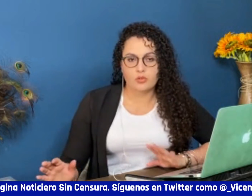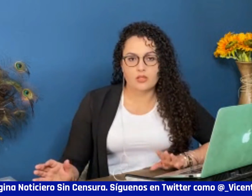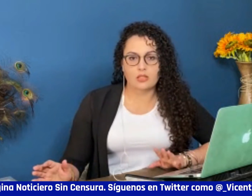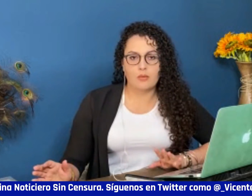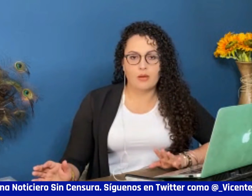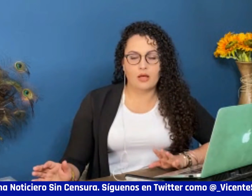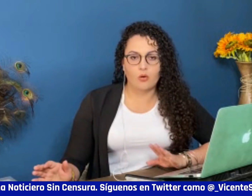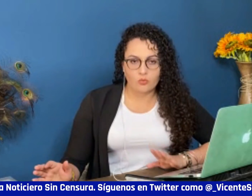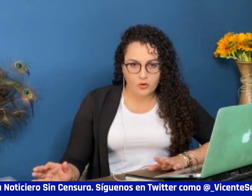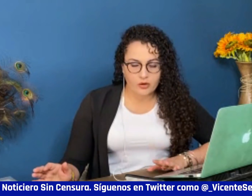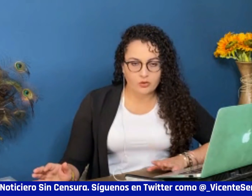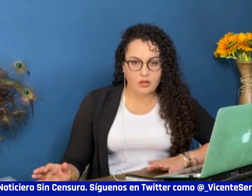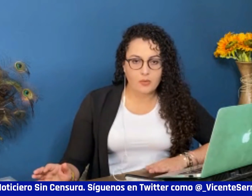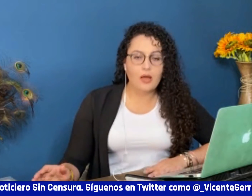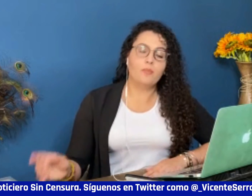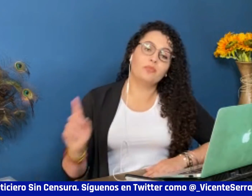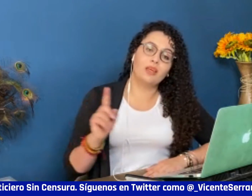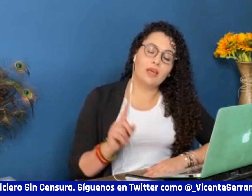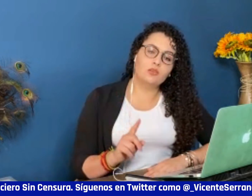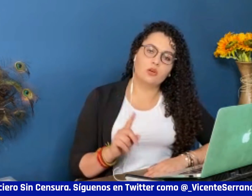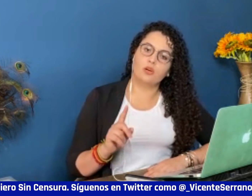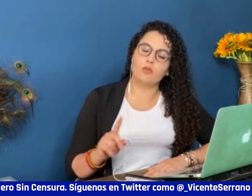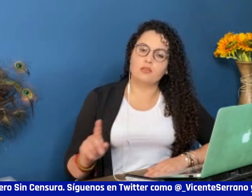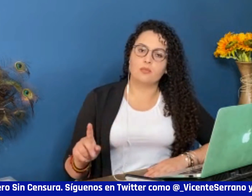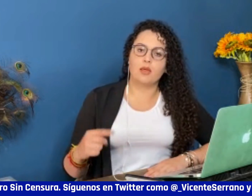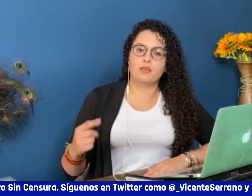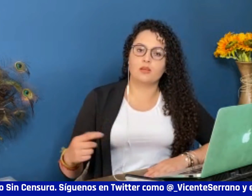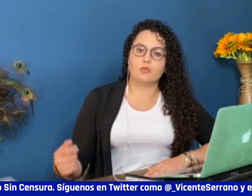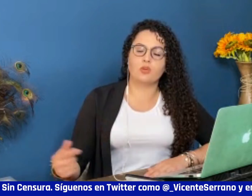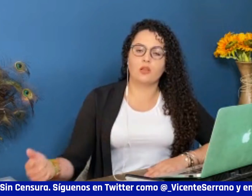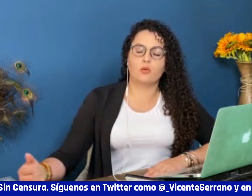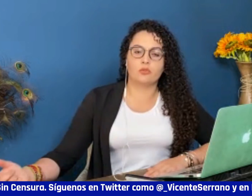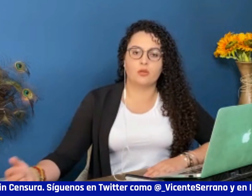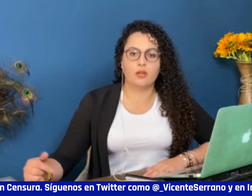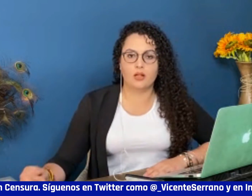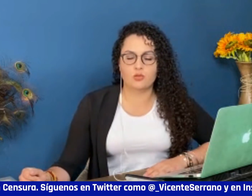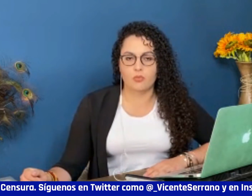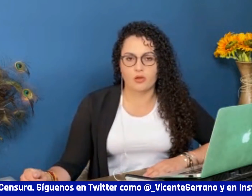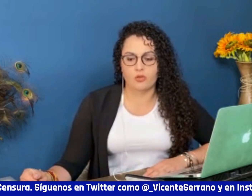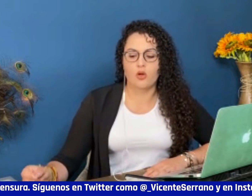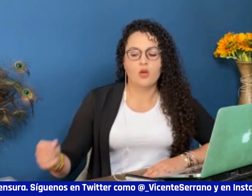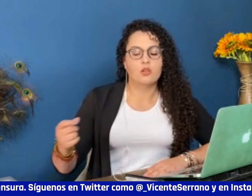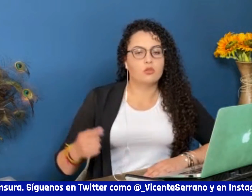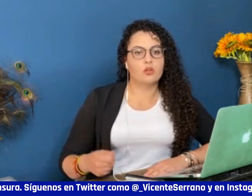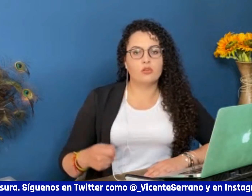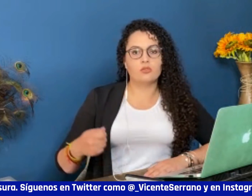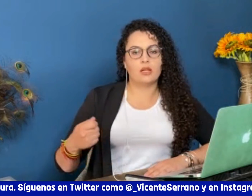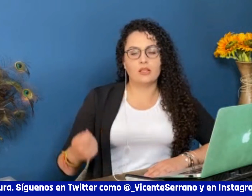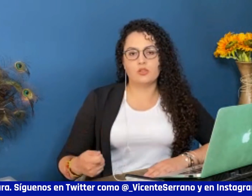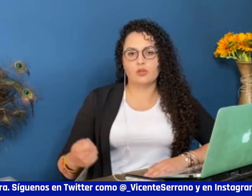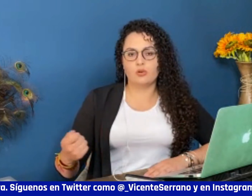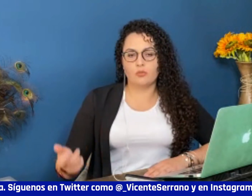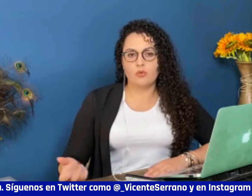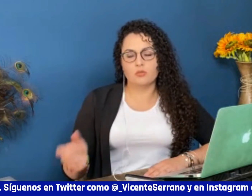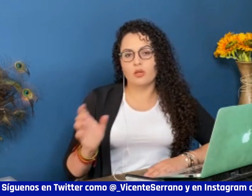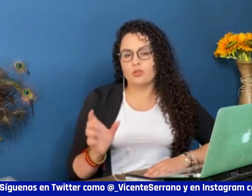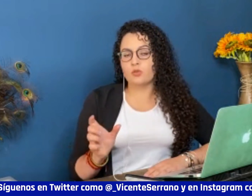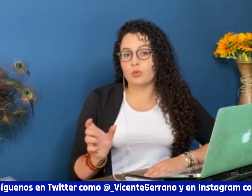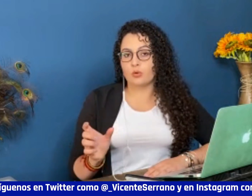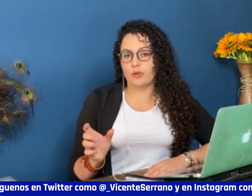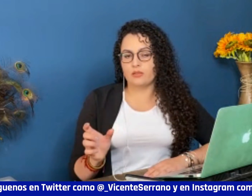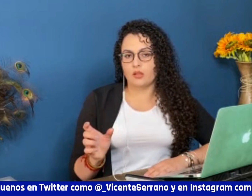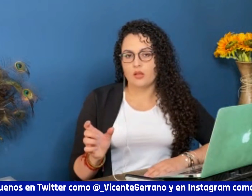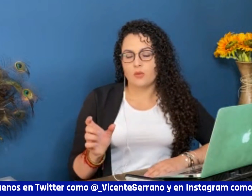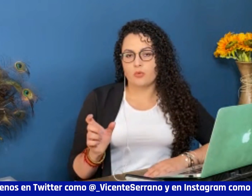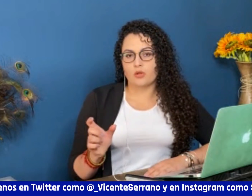gobernador pues estaba con fuero todavía, y eso no lo eximía de ser juzgado cuando terminara su periodo. Todos han dicho lo mismo y eso